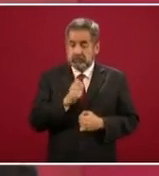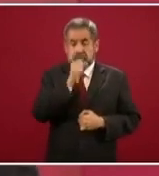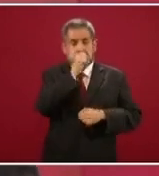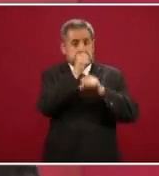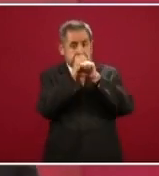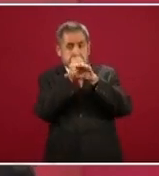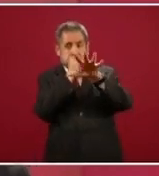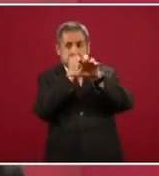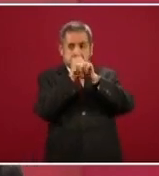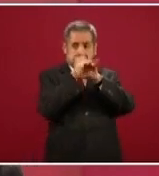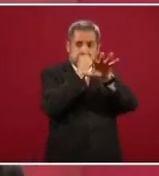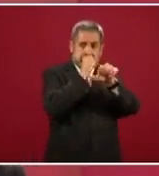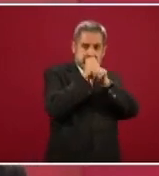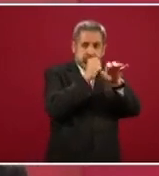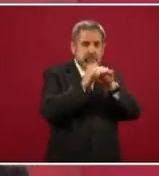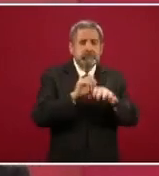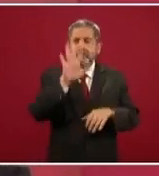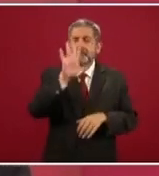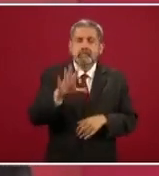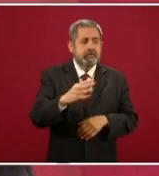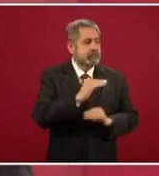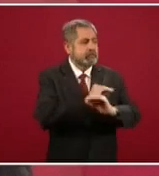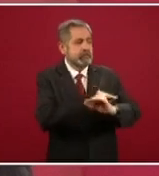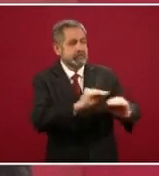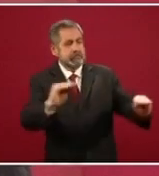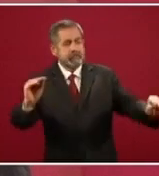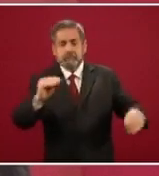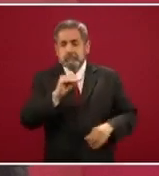como hablando en el desierto,